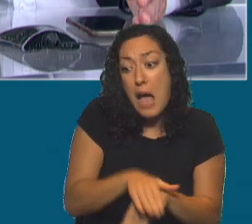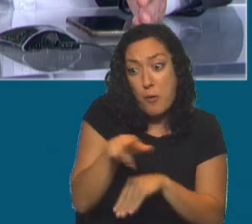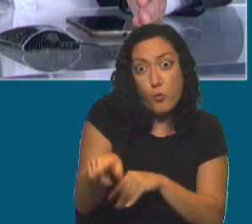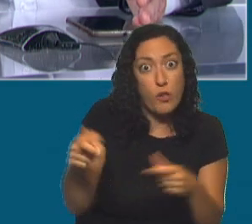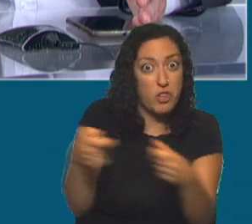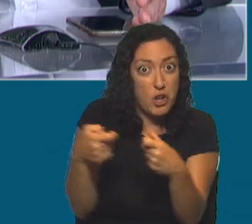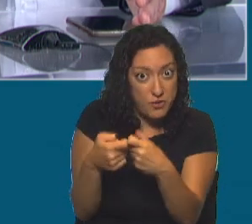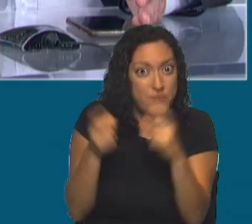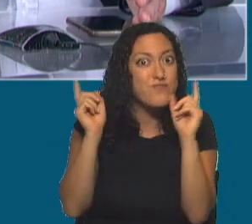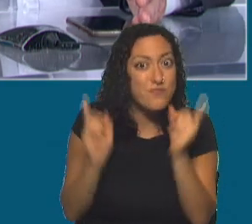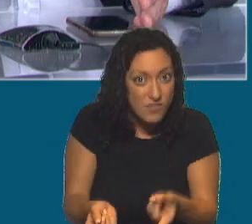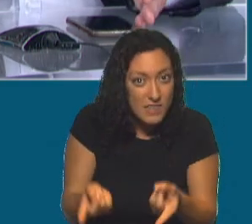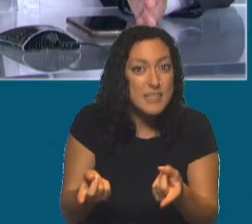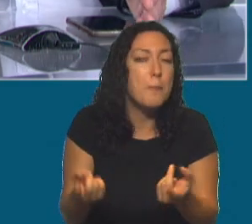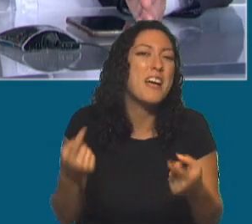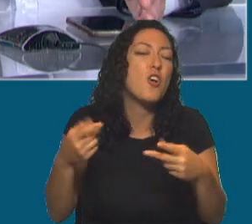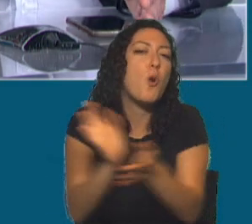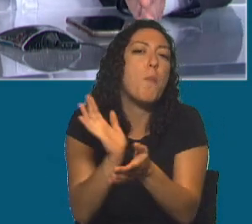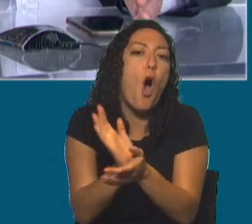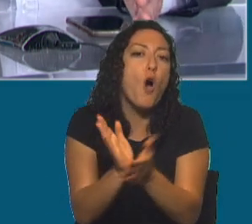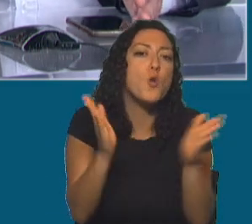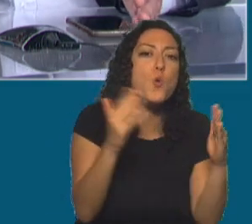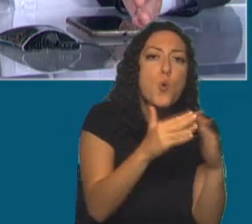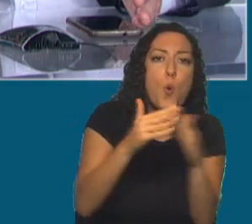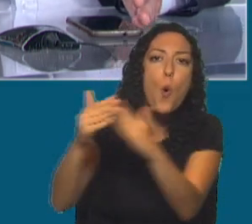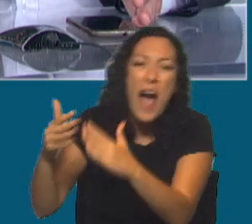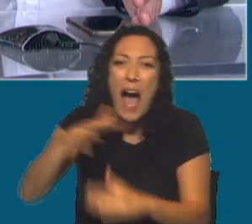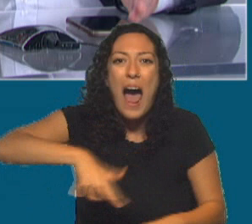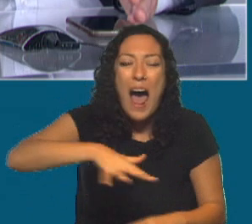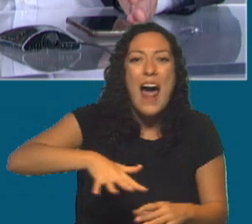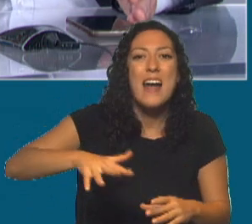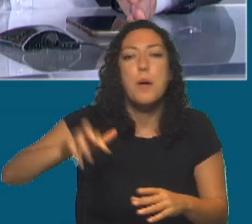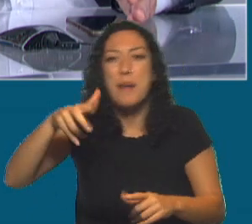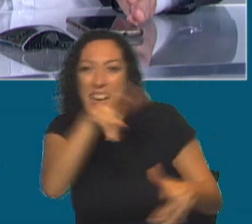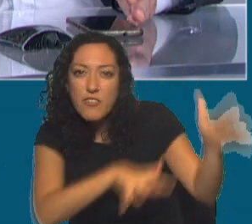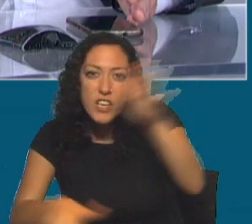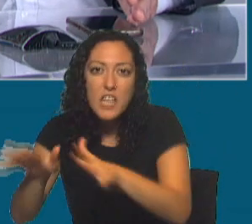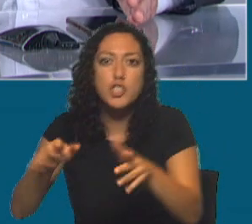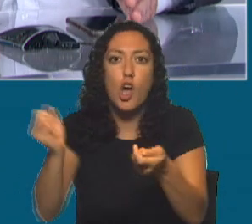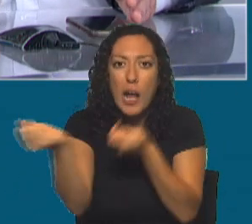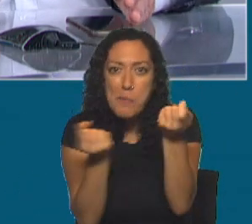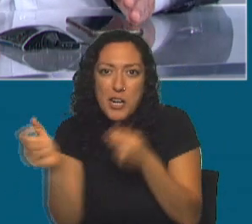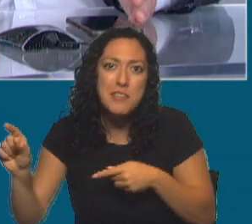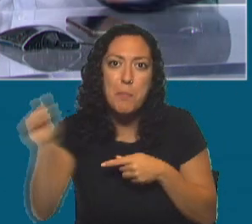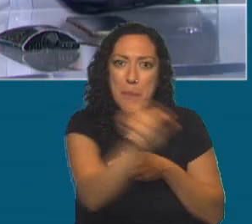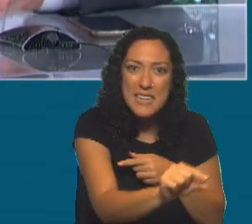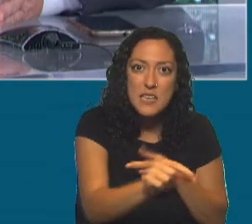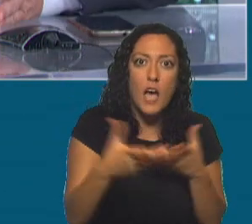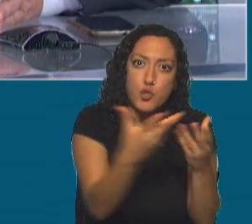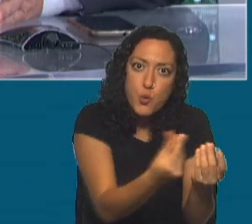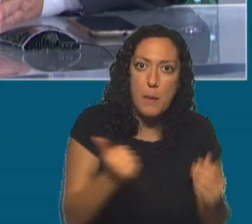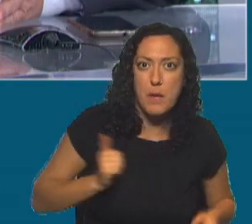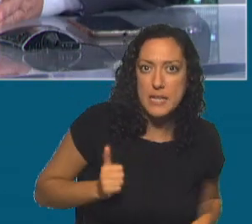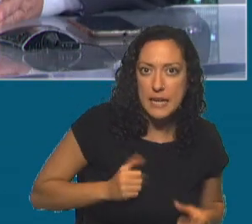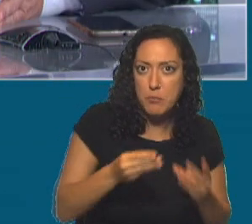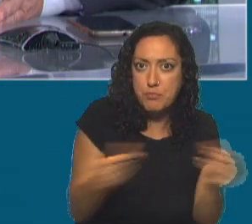provisto medios, infraestructura, logística para que se produjera ese episodio. El otro episodio